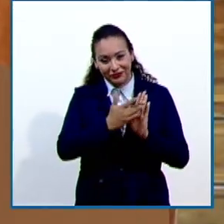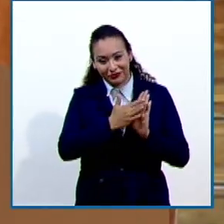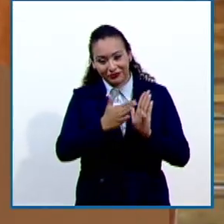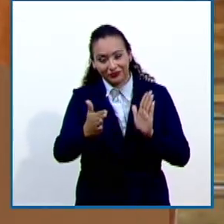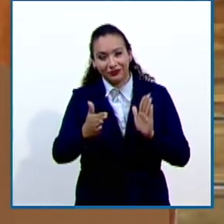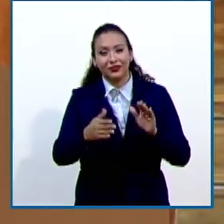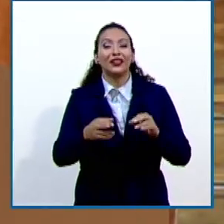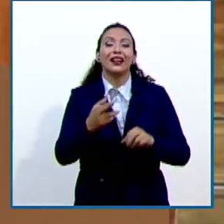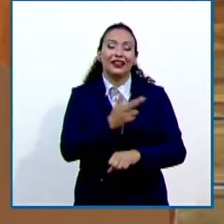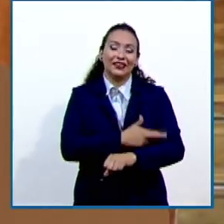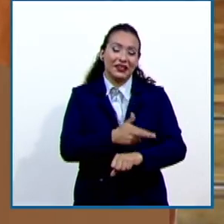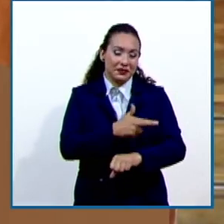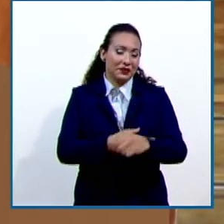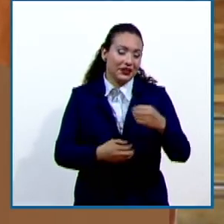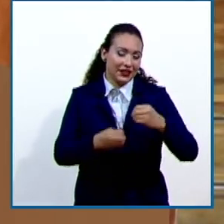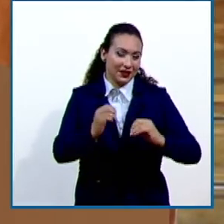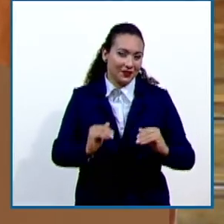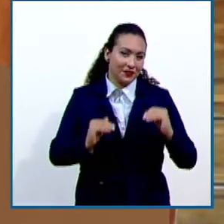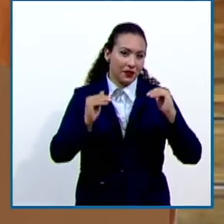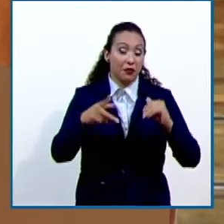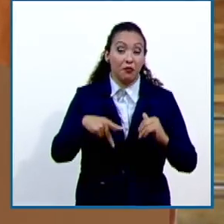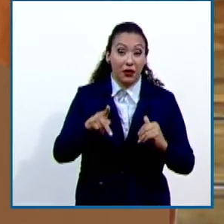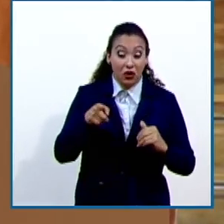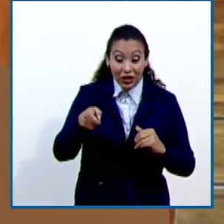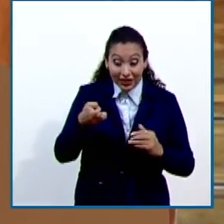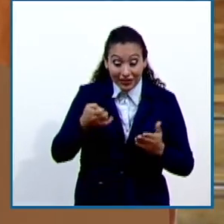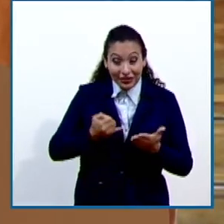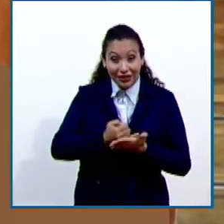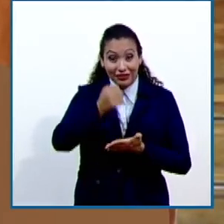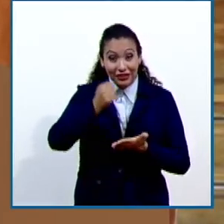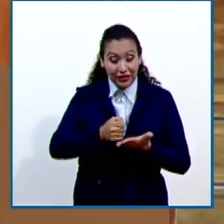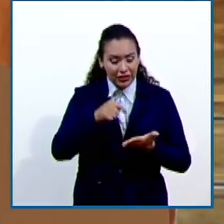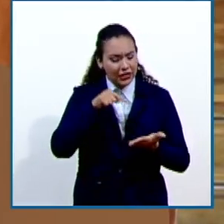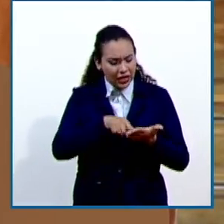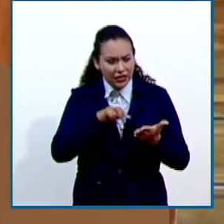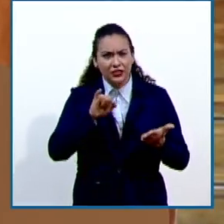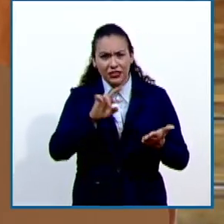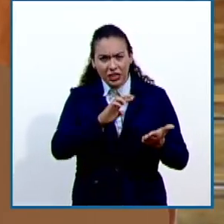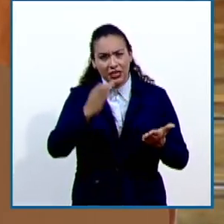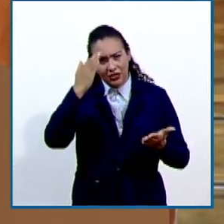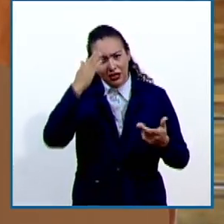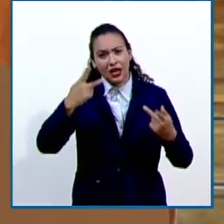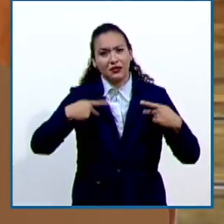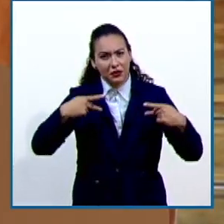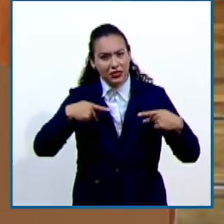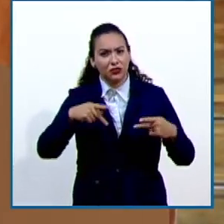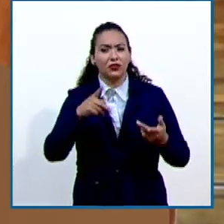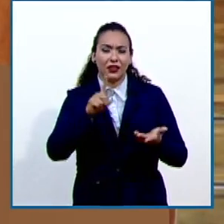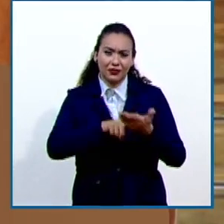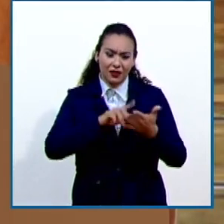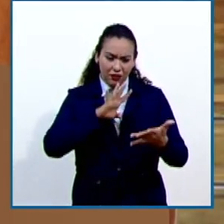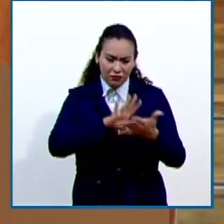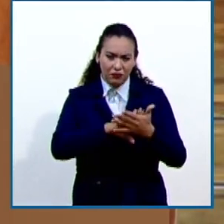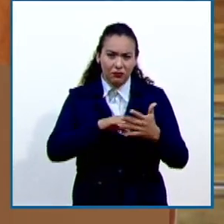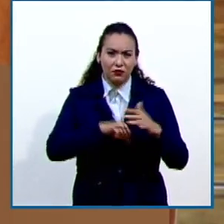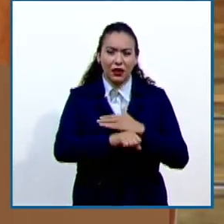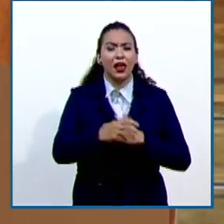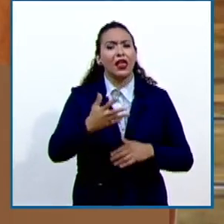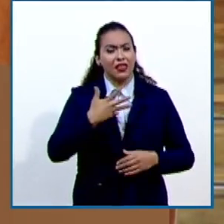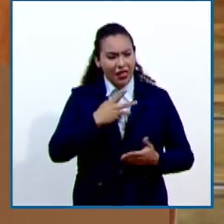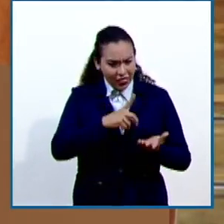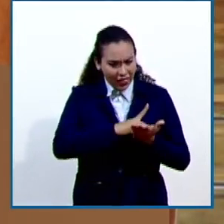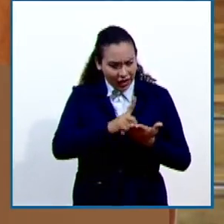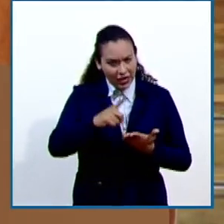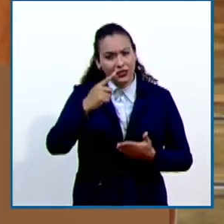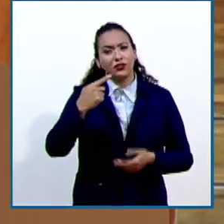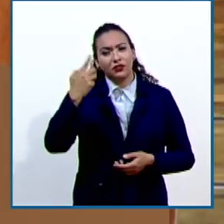ordenados por la Sala Superior. Sin embargo, en dicha sentencia se reconoció el derecho de las personas en prisión preventiva a contar con la credencial